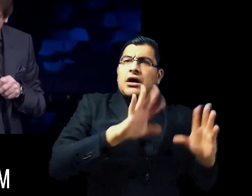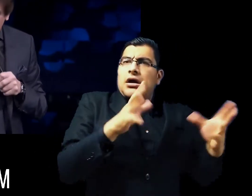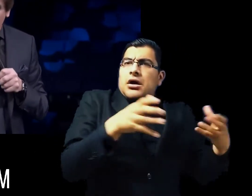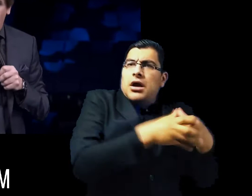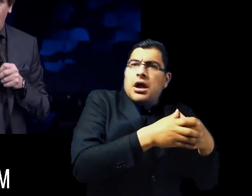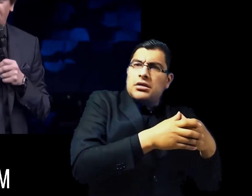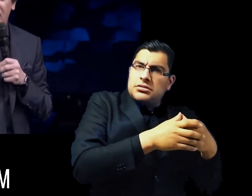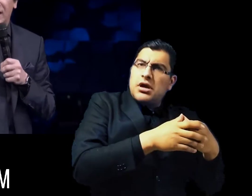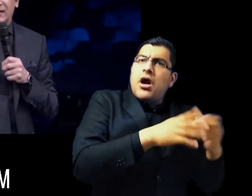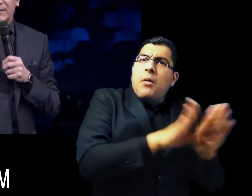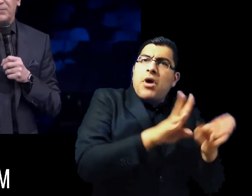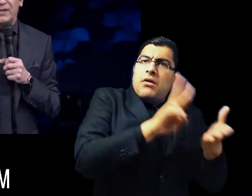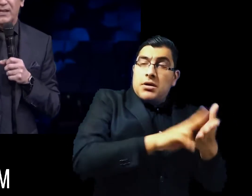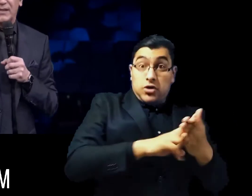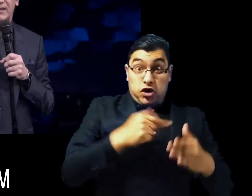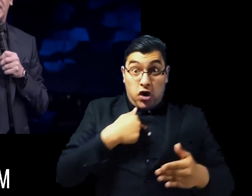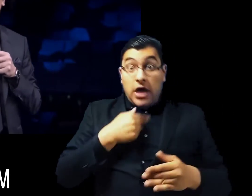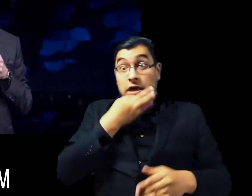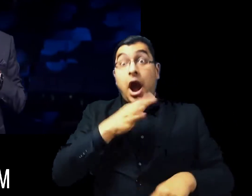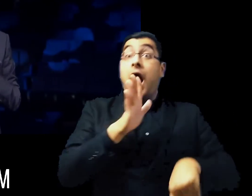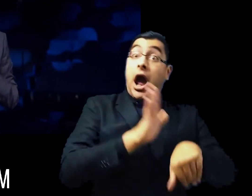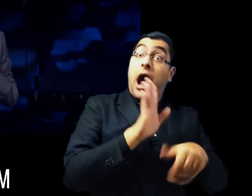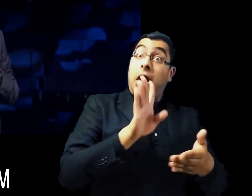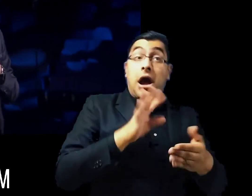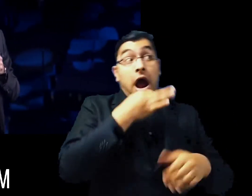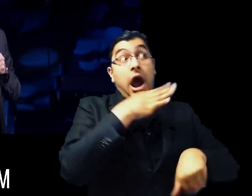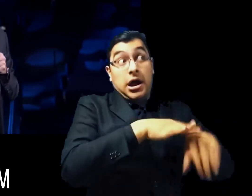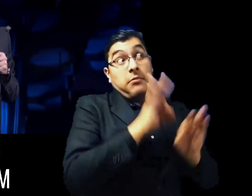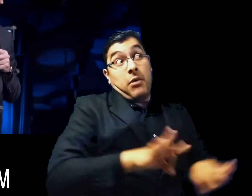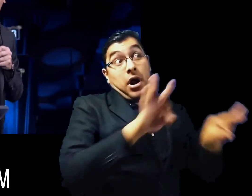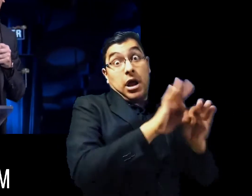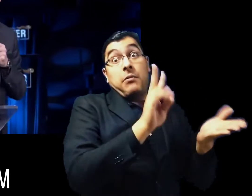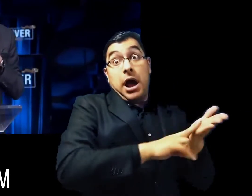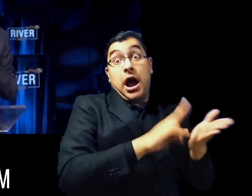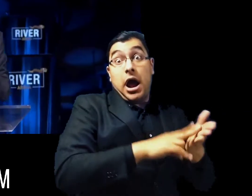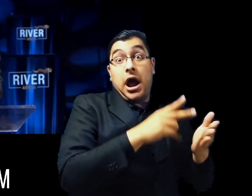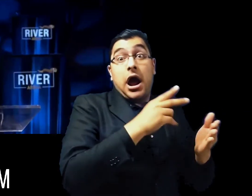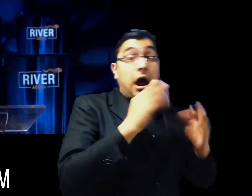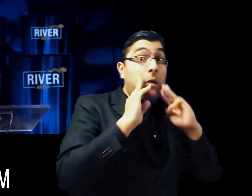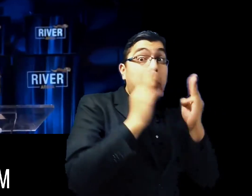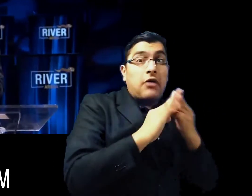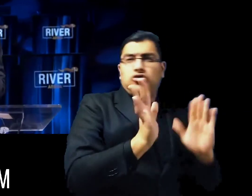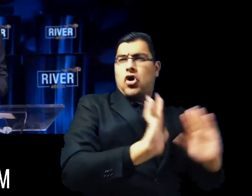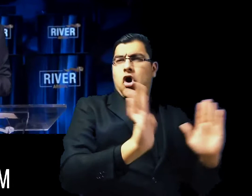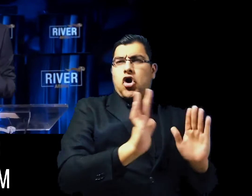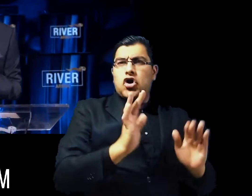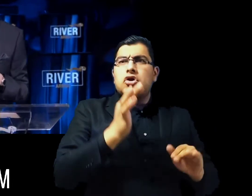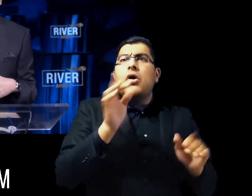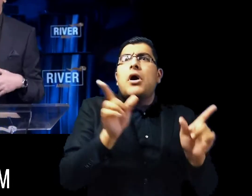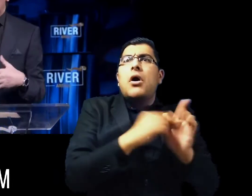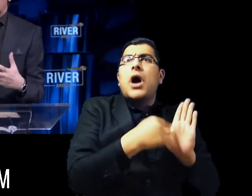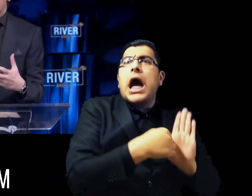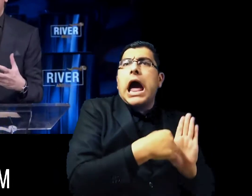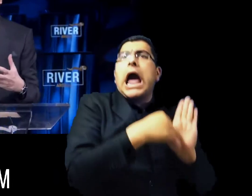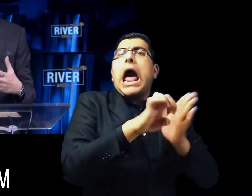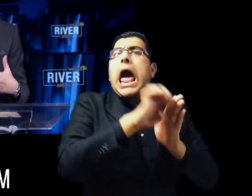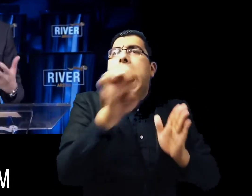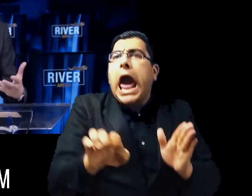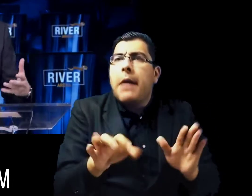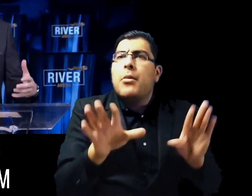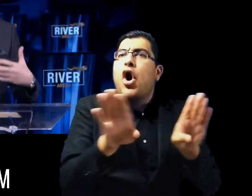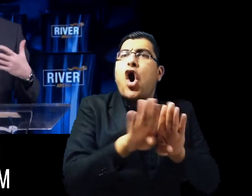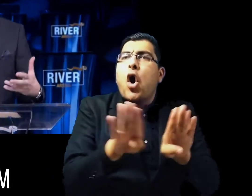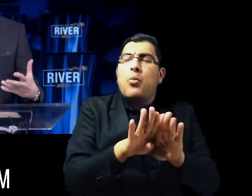Y no estoy haciendo apología de los carteles. No estoy haciendo apología